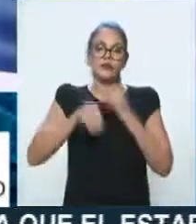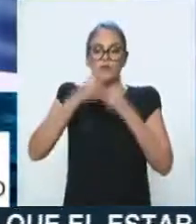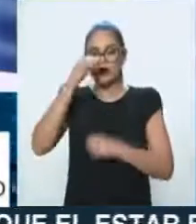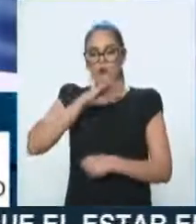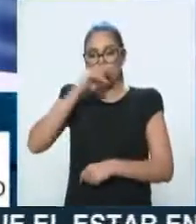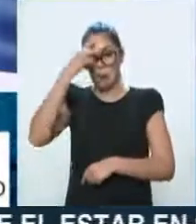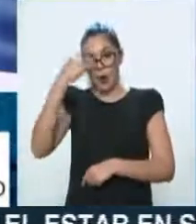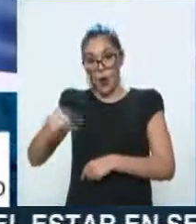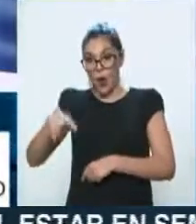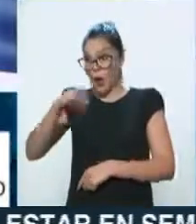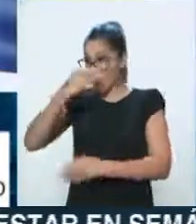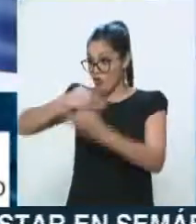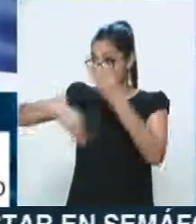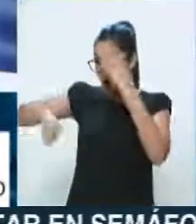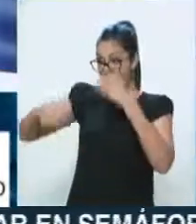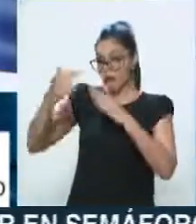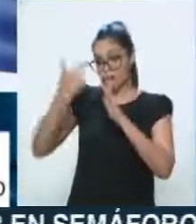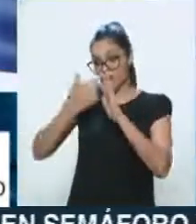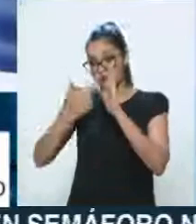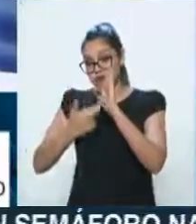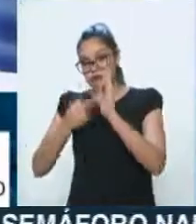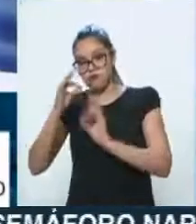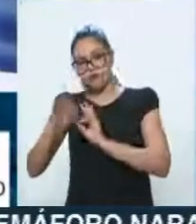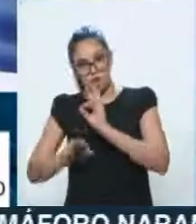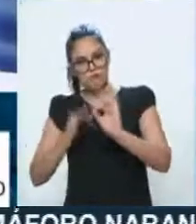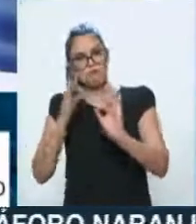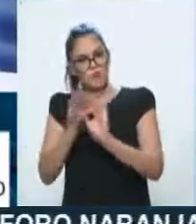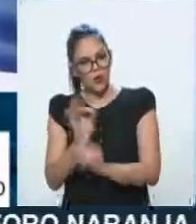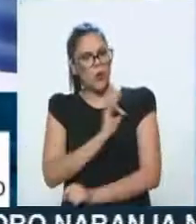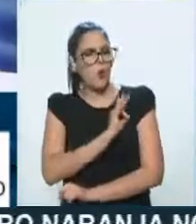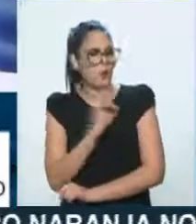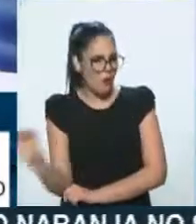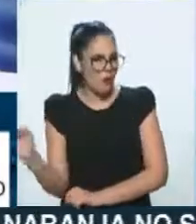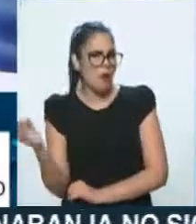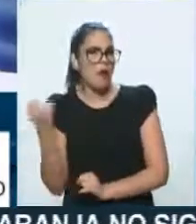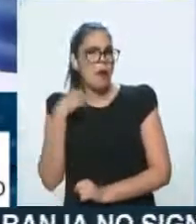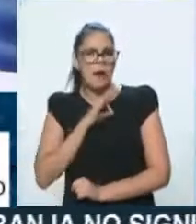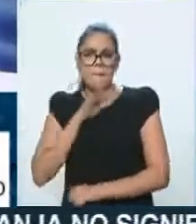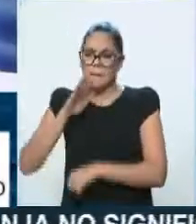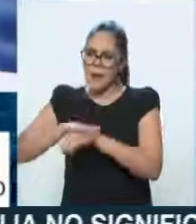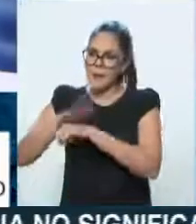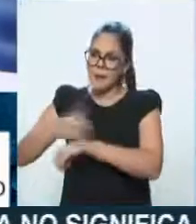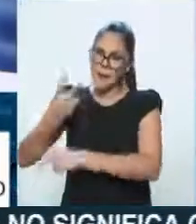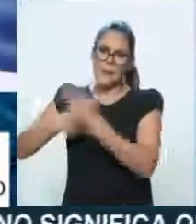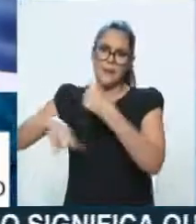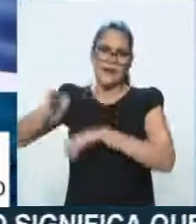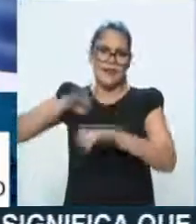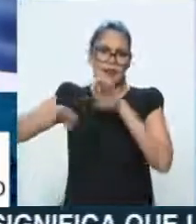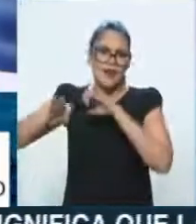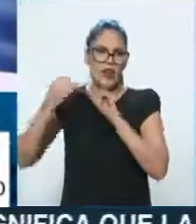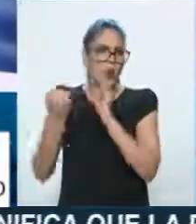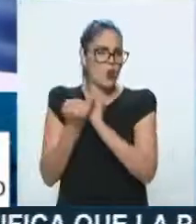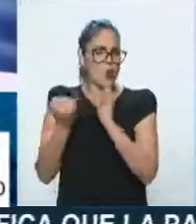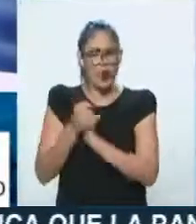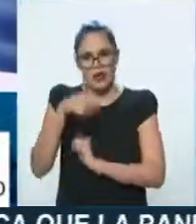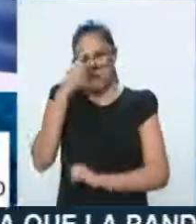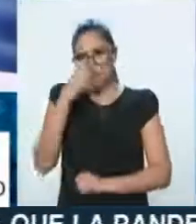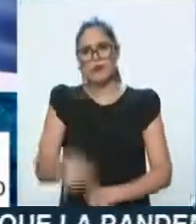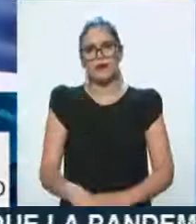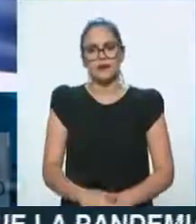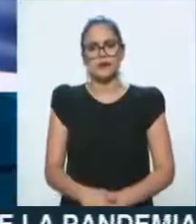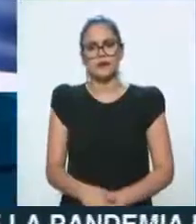cumplir cabalmente con los nuevos compromisos del TEMEC en beneficio de generar más empleo y más competitividad en nuestro país.